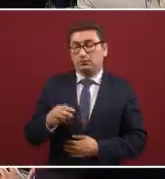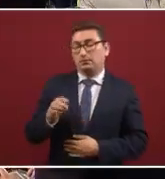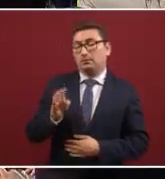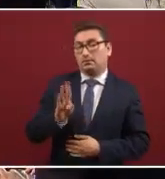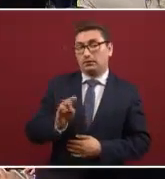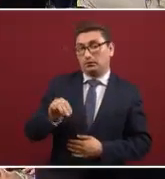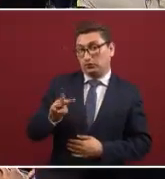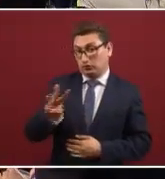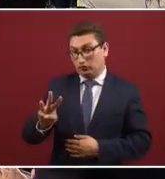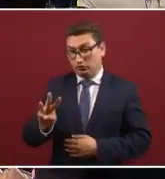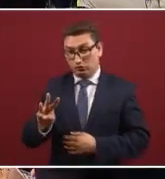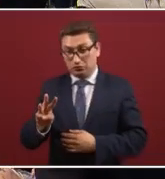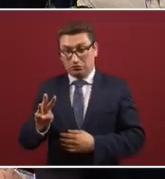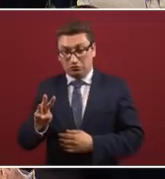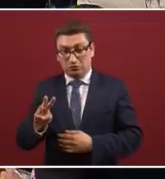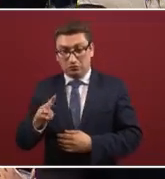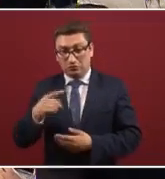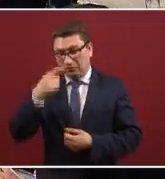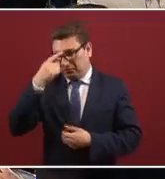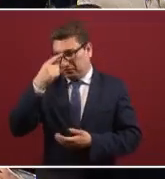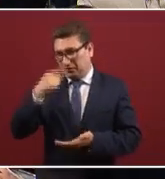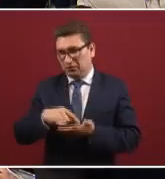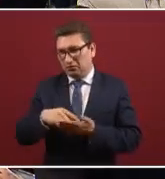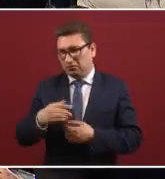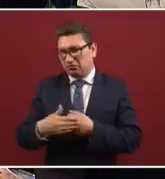que creo que es el jueves. Sí.